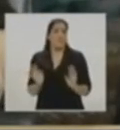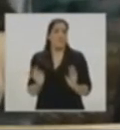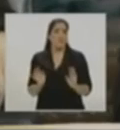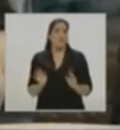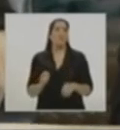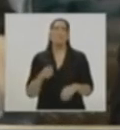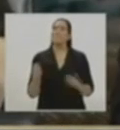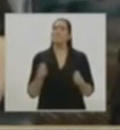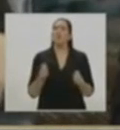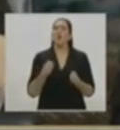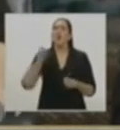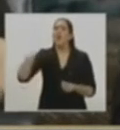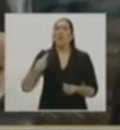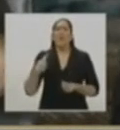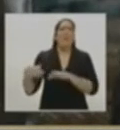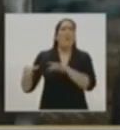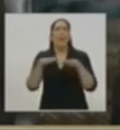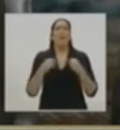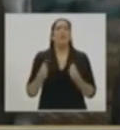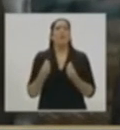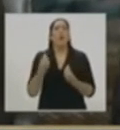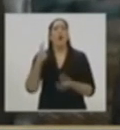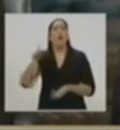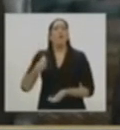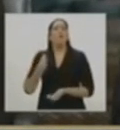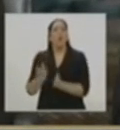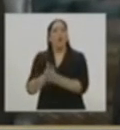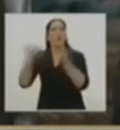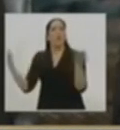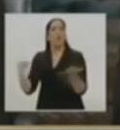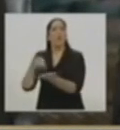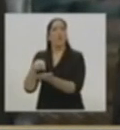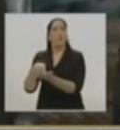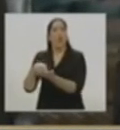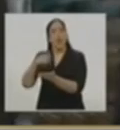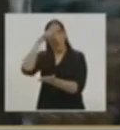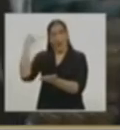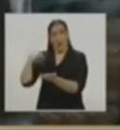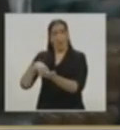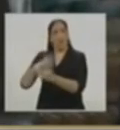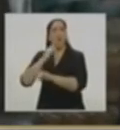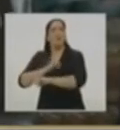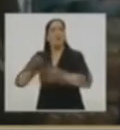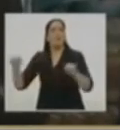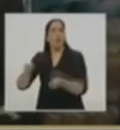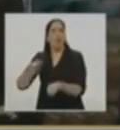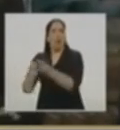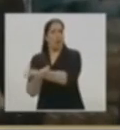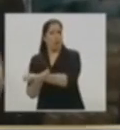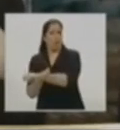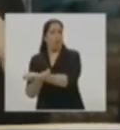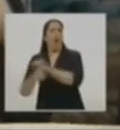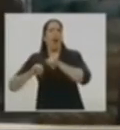esto ¿por qué se motivó? Se motivó a partir de un artículo que publicó el diario La Nación, donde tergiversaba